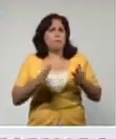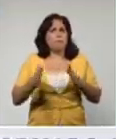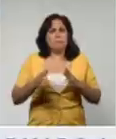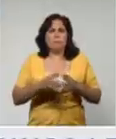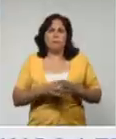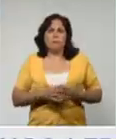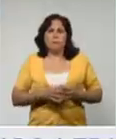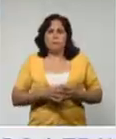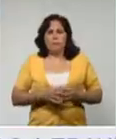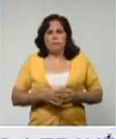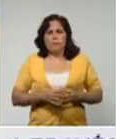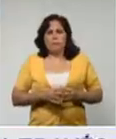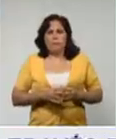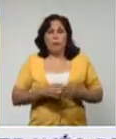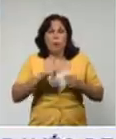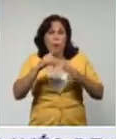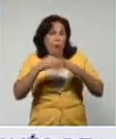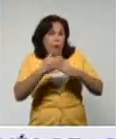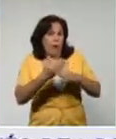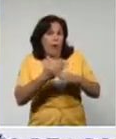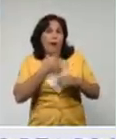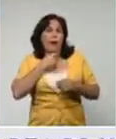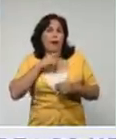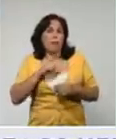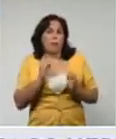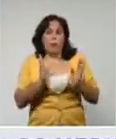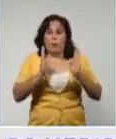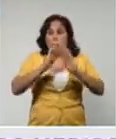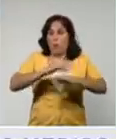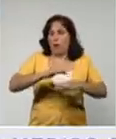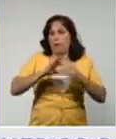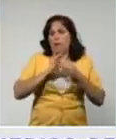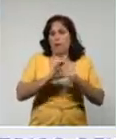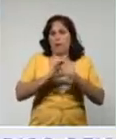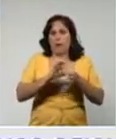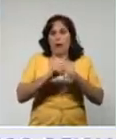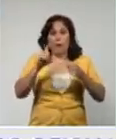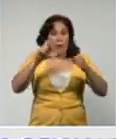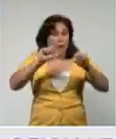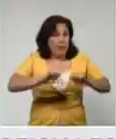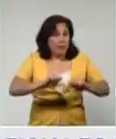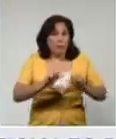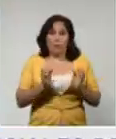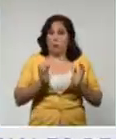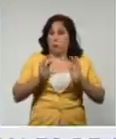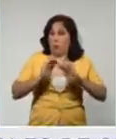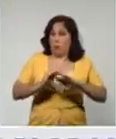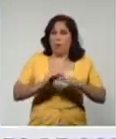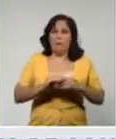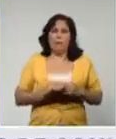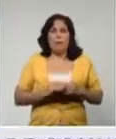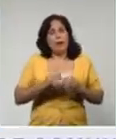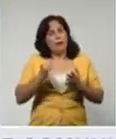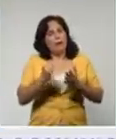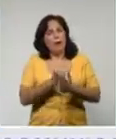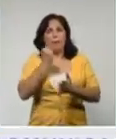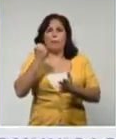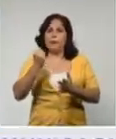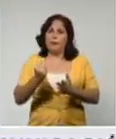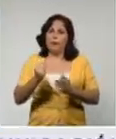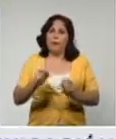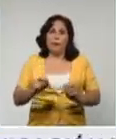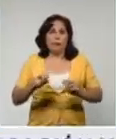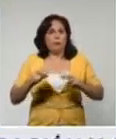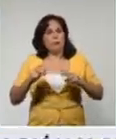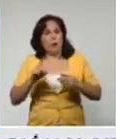Llegamos a tener días de no tener ni un grave ni un crítico. Y fíjense cómo lamentablemente en las